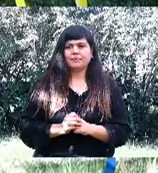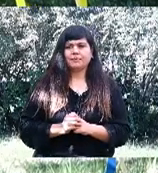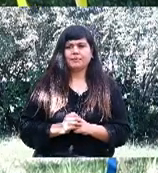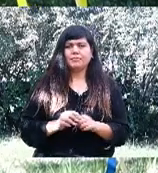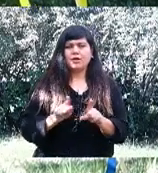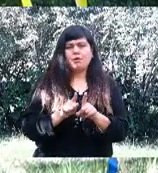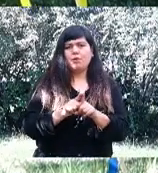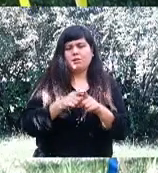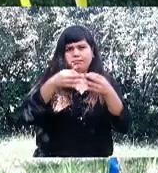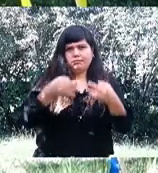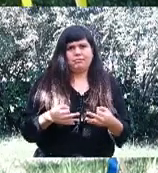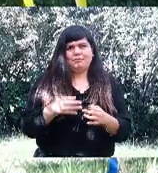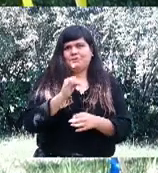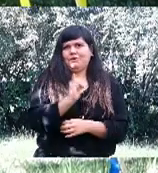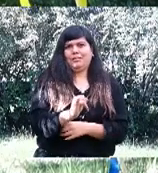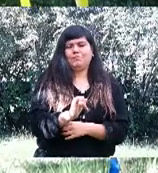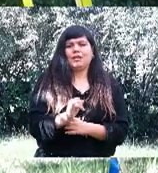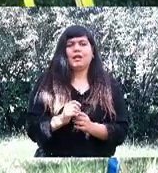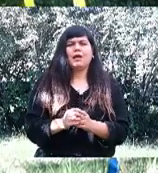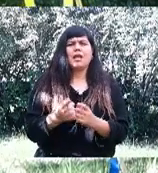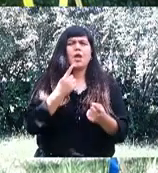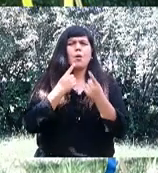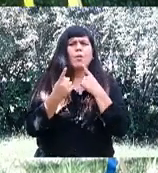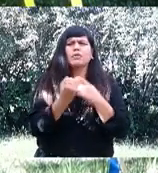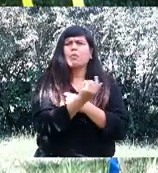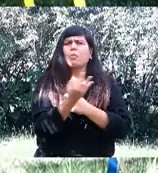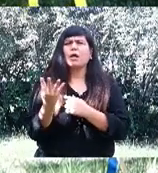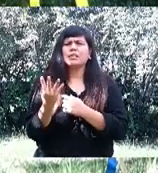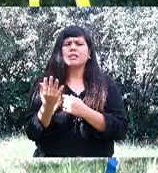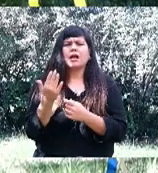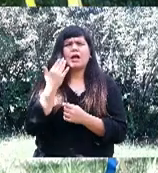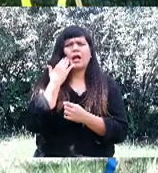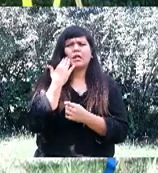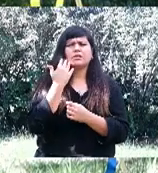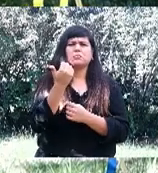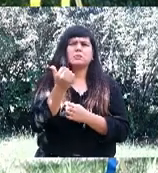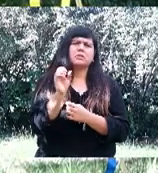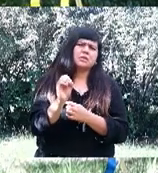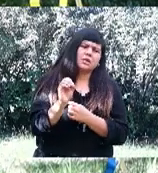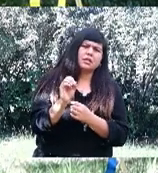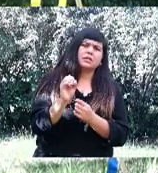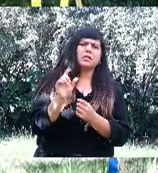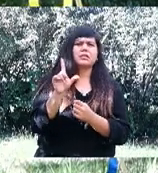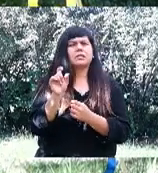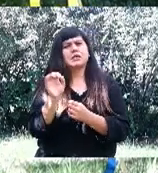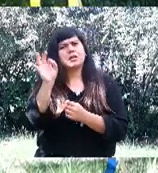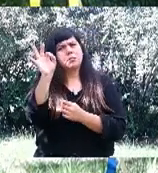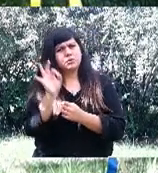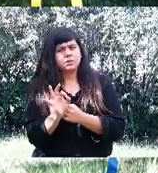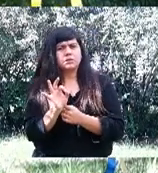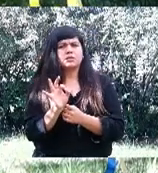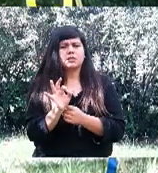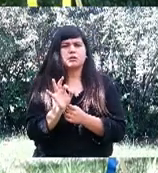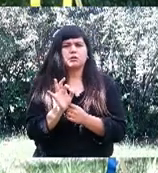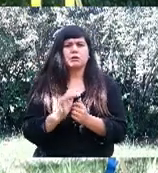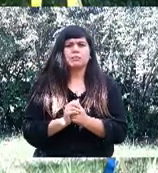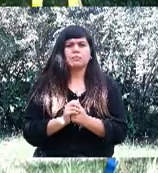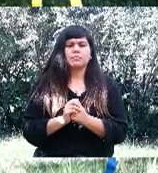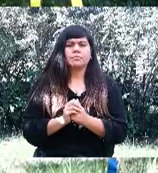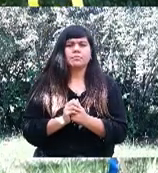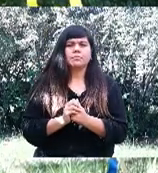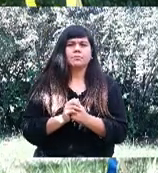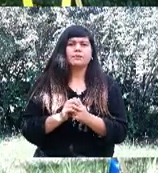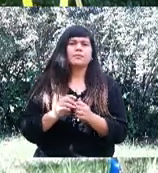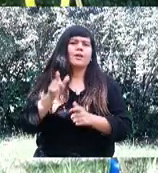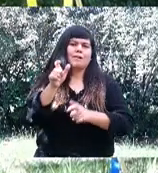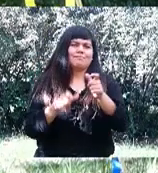bastante decidor la encuesta la contestó alrededor de un poquito más del 60 cerca del 70 por del del de de